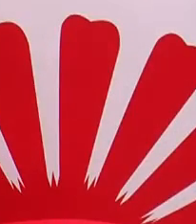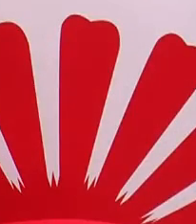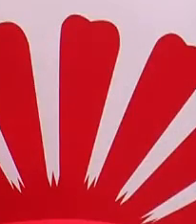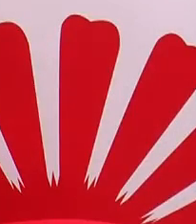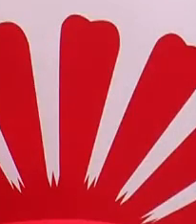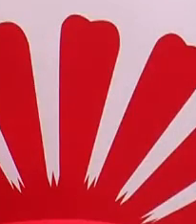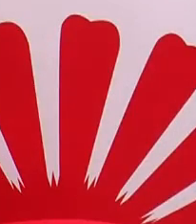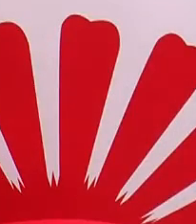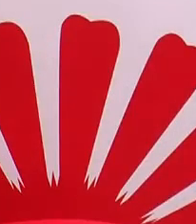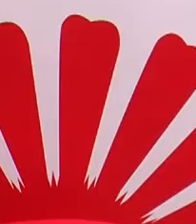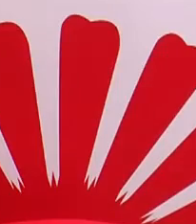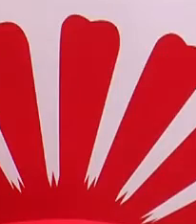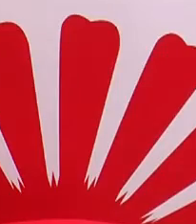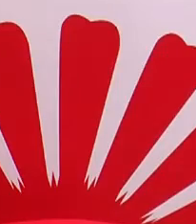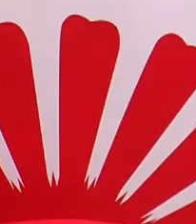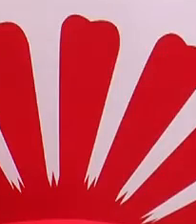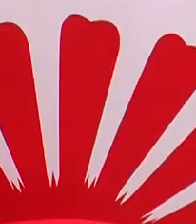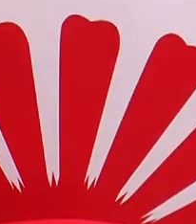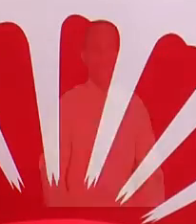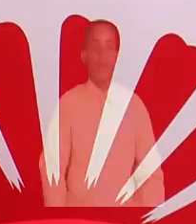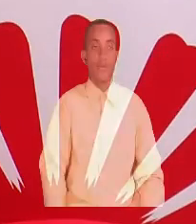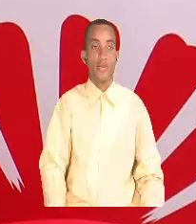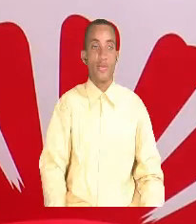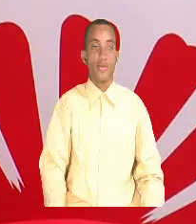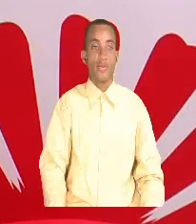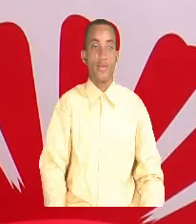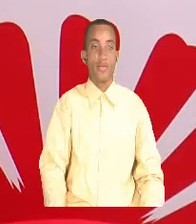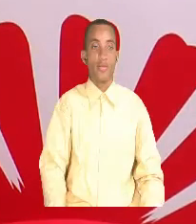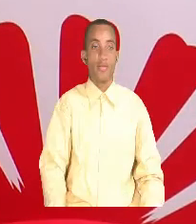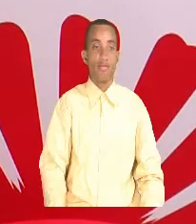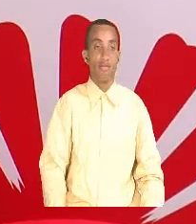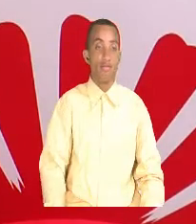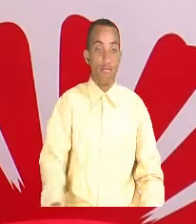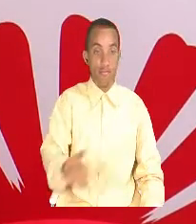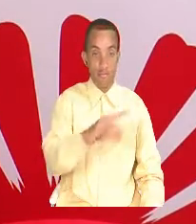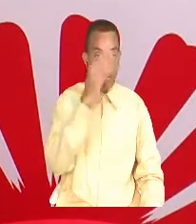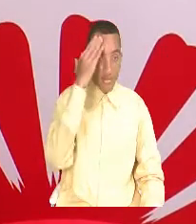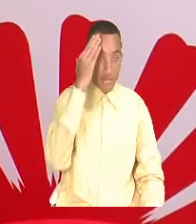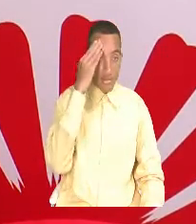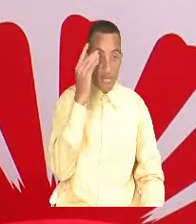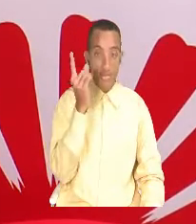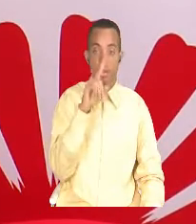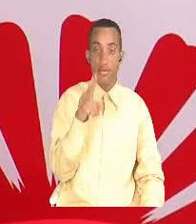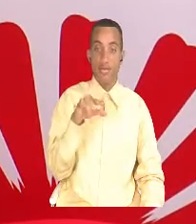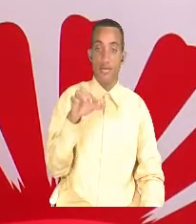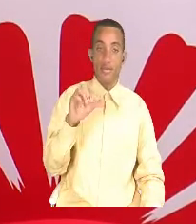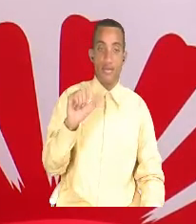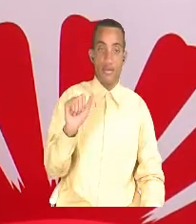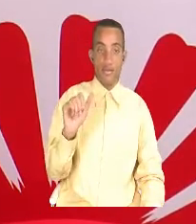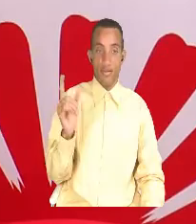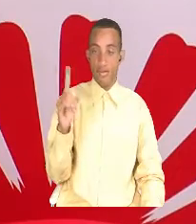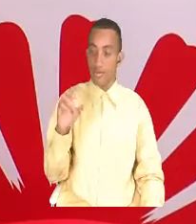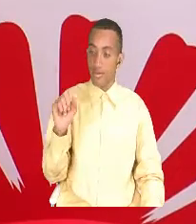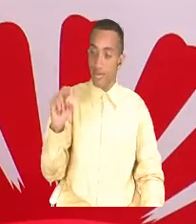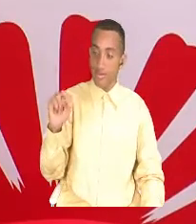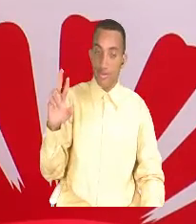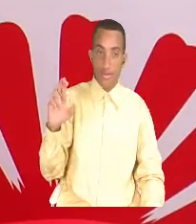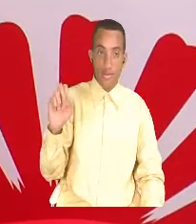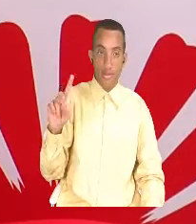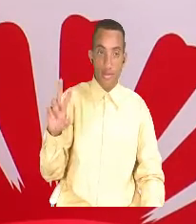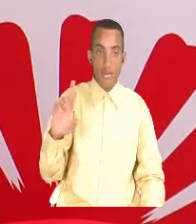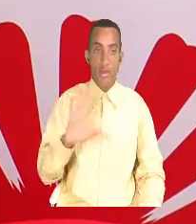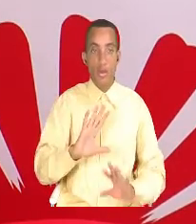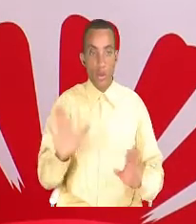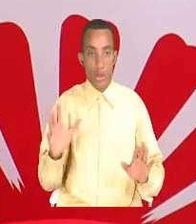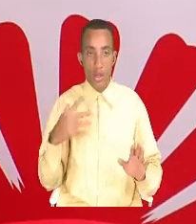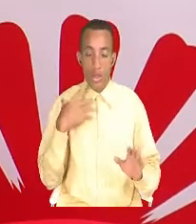televidentes, muchas gracias por continuar con nosotros aquí en casa. Ya saben, Spa Sander tiene las puertas abiertas para que usted